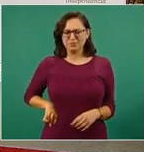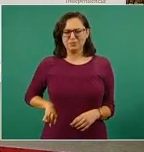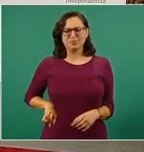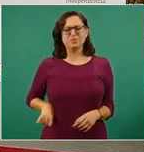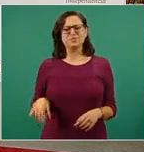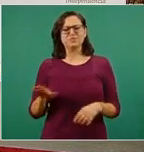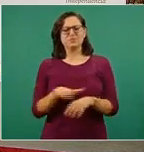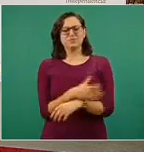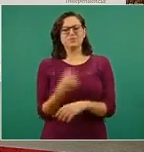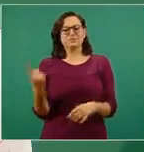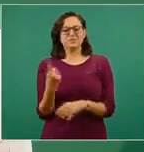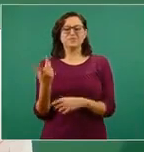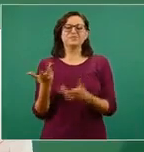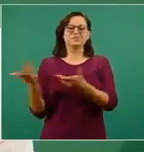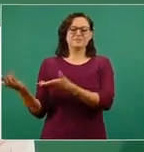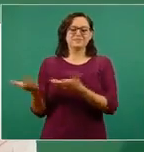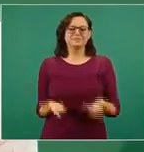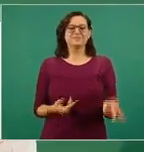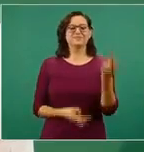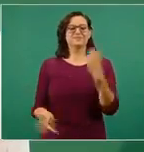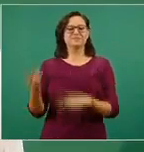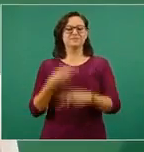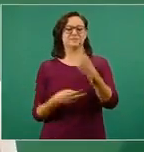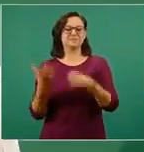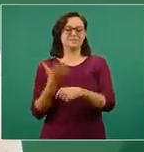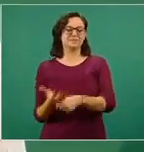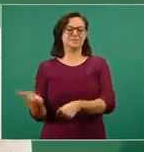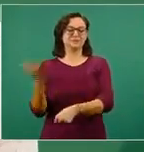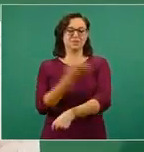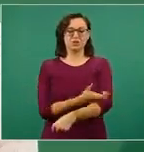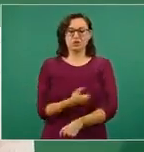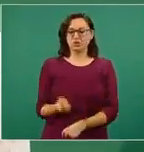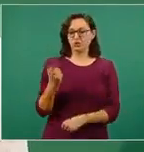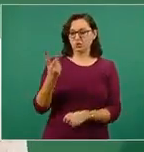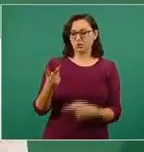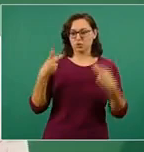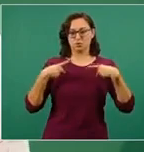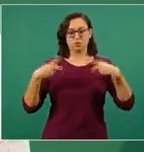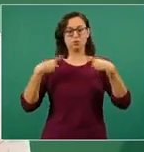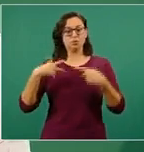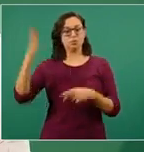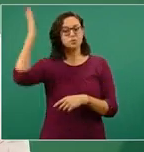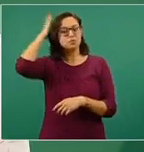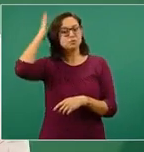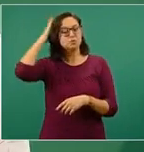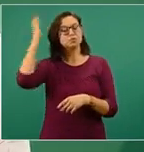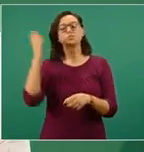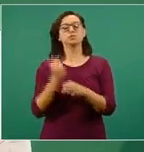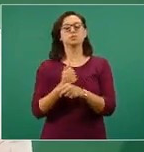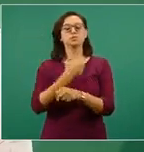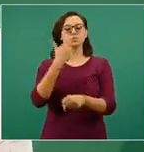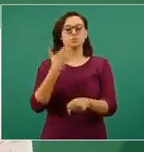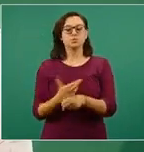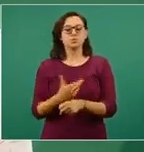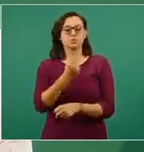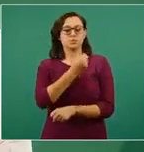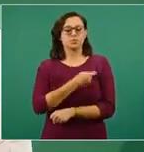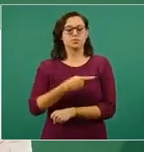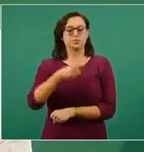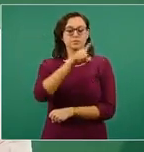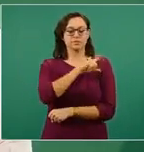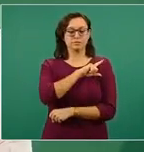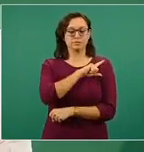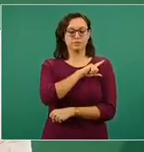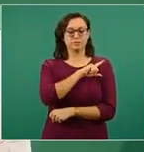la extraordinaria participación de dos personas titulares de secretarías de salud